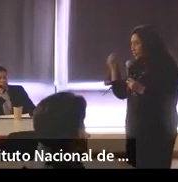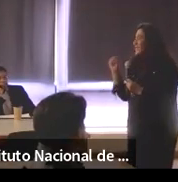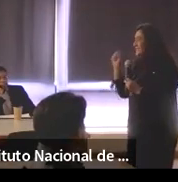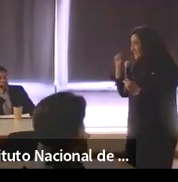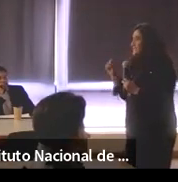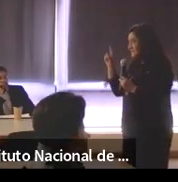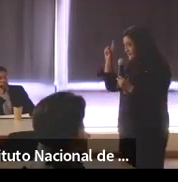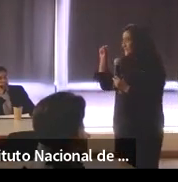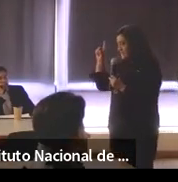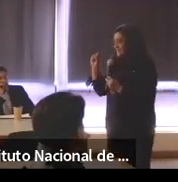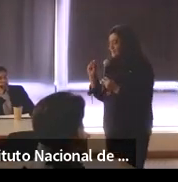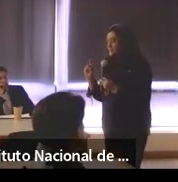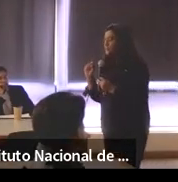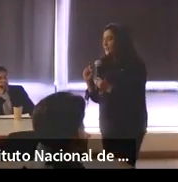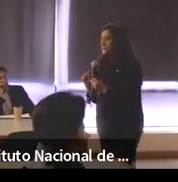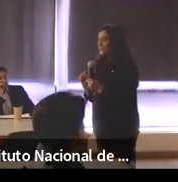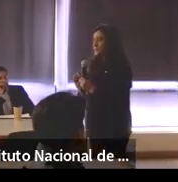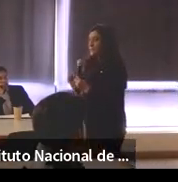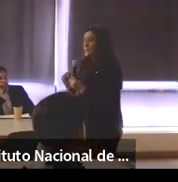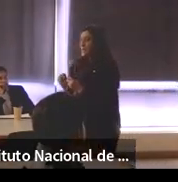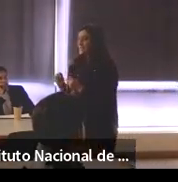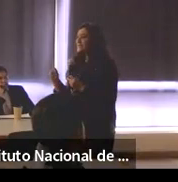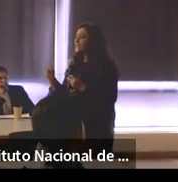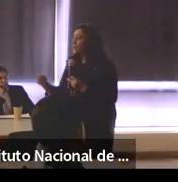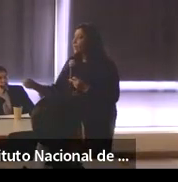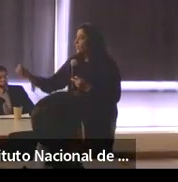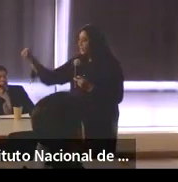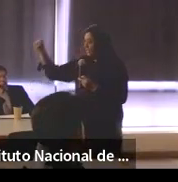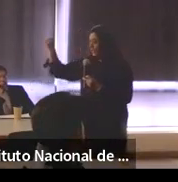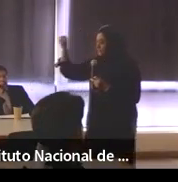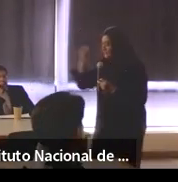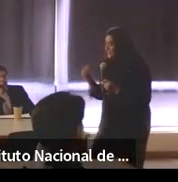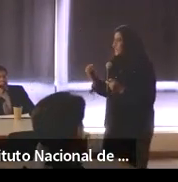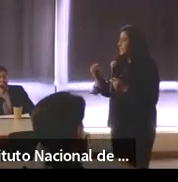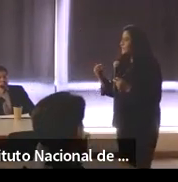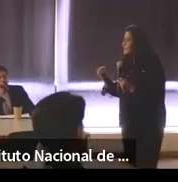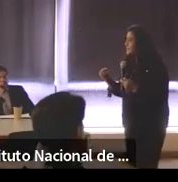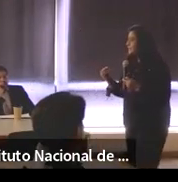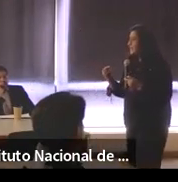Pero lo que sí sí es importante es que yo aprenda